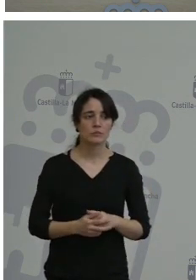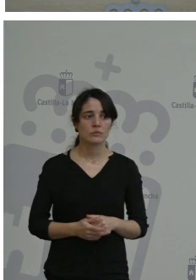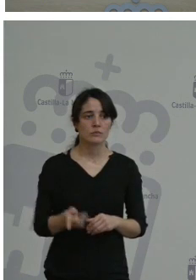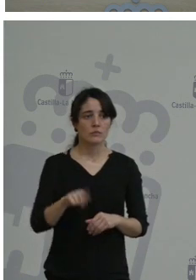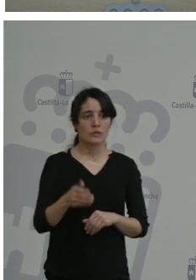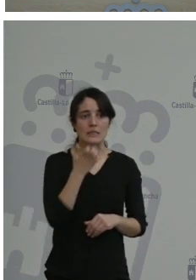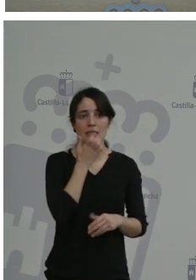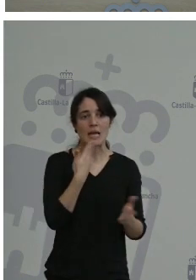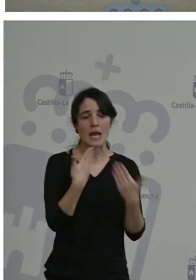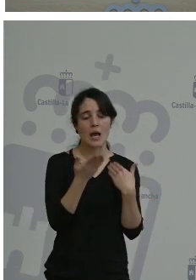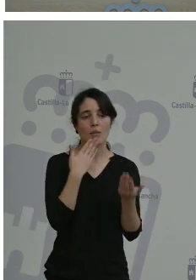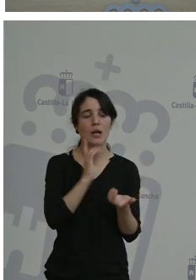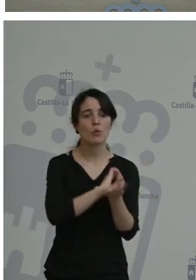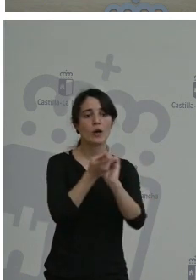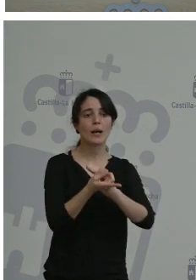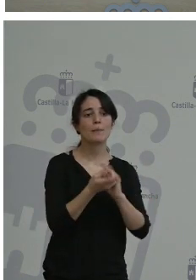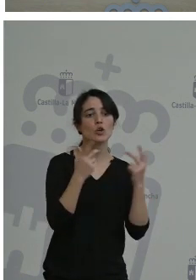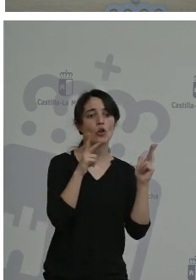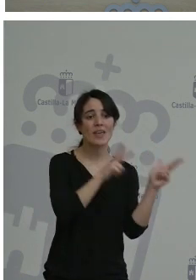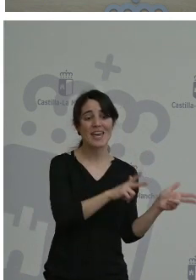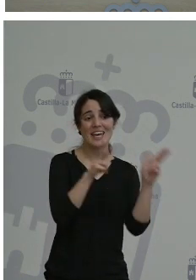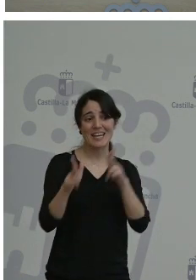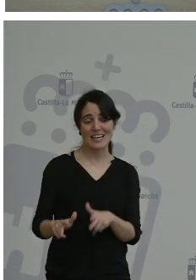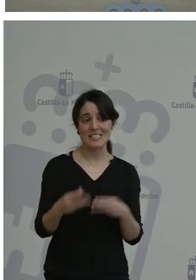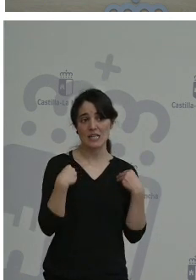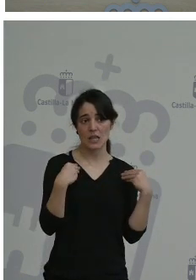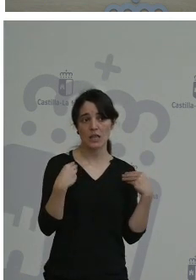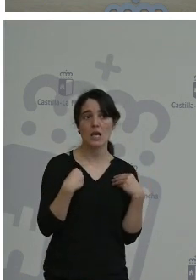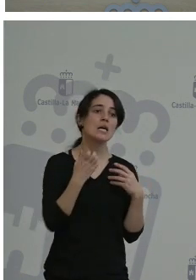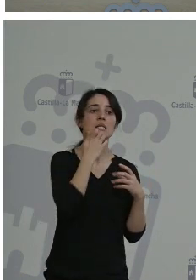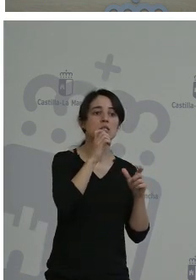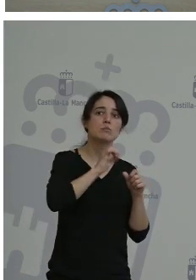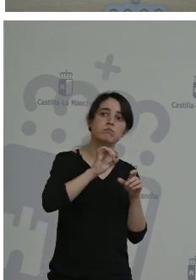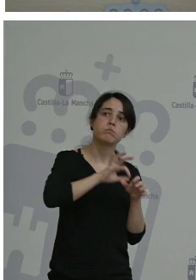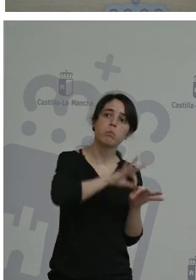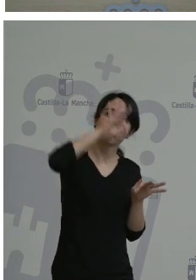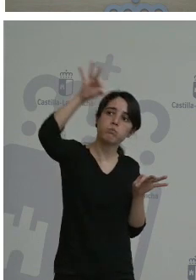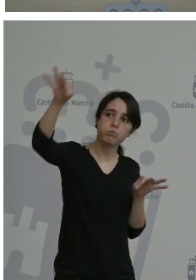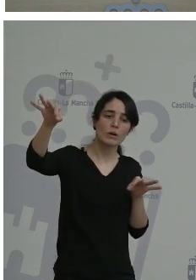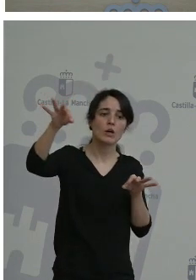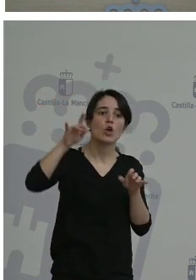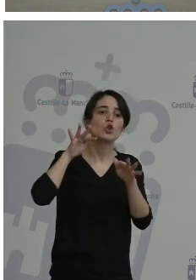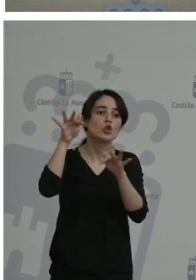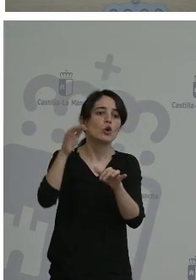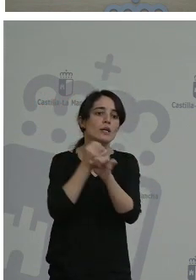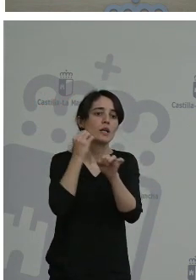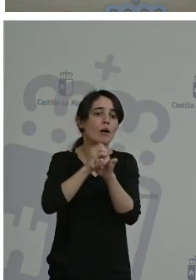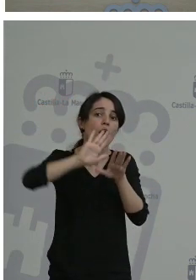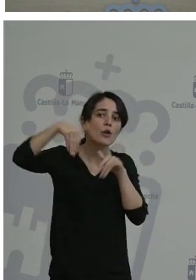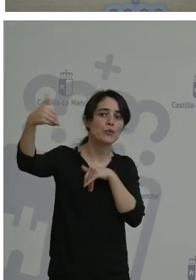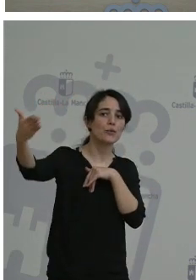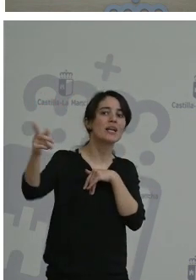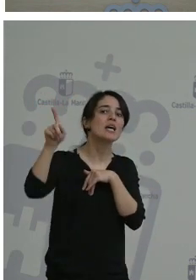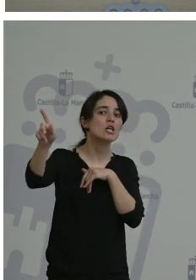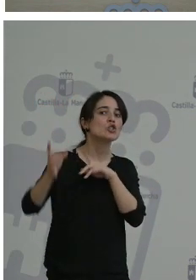de residencia, porque las plazas las tengamos en otras comunidades autónomas, son situaciones que generan mucho estrés. Entonces, en este